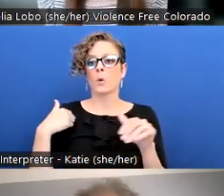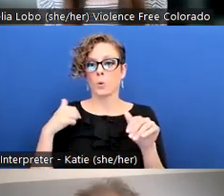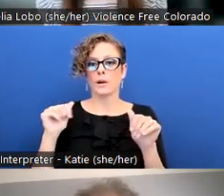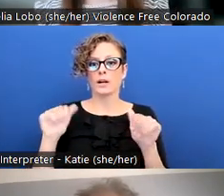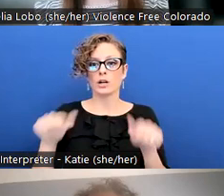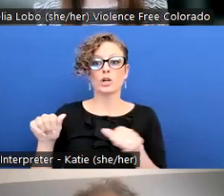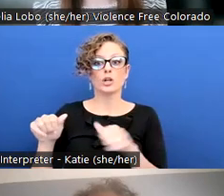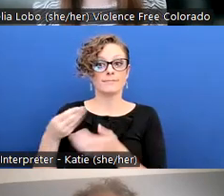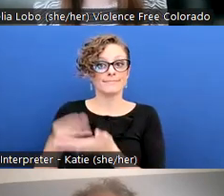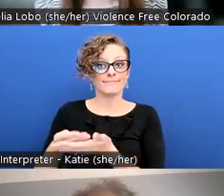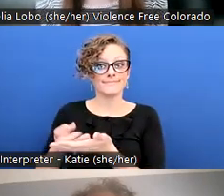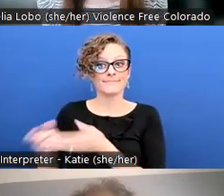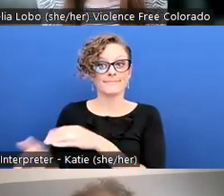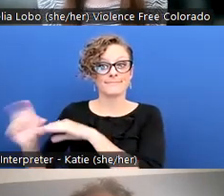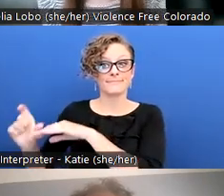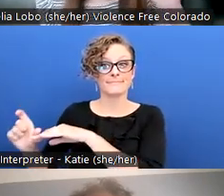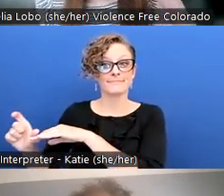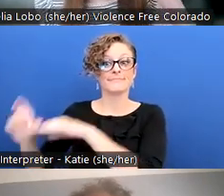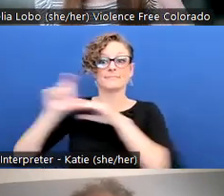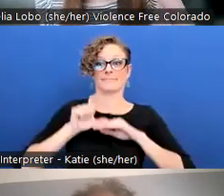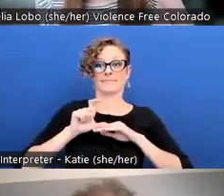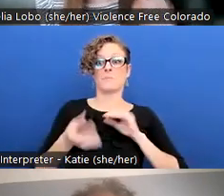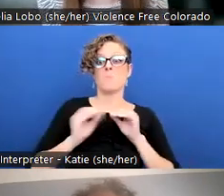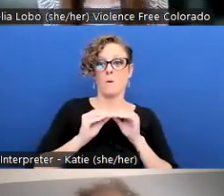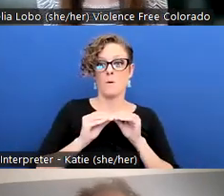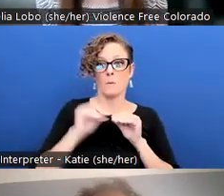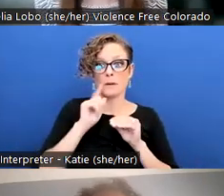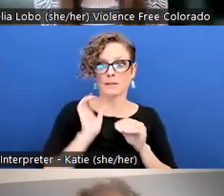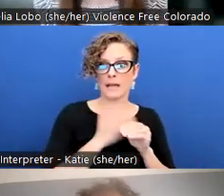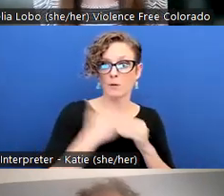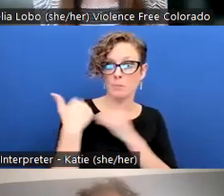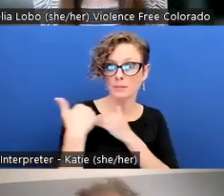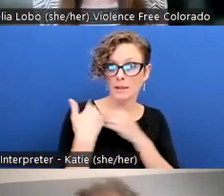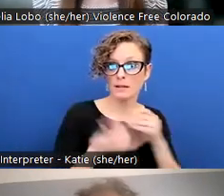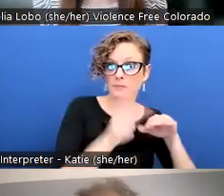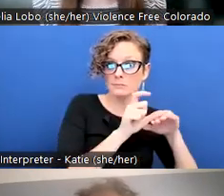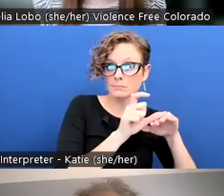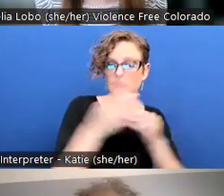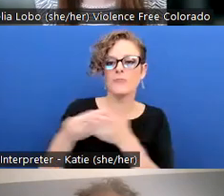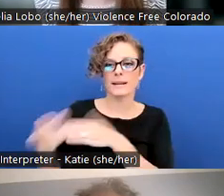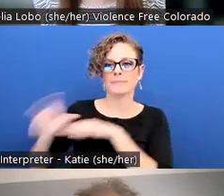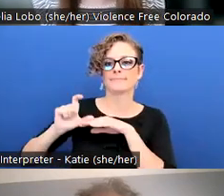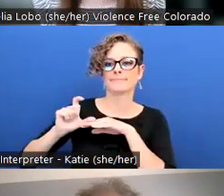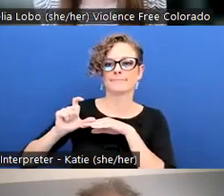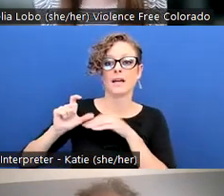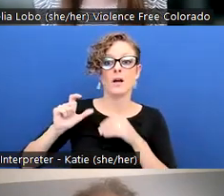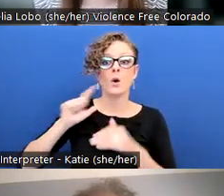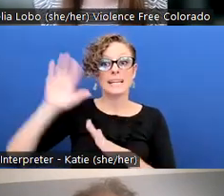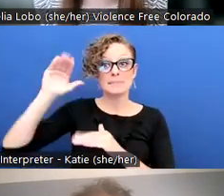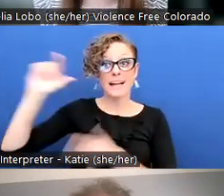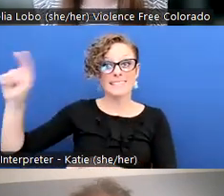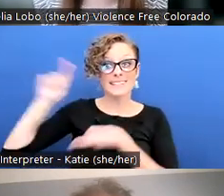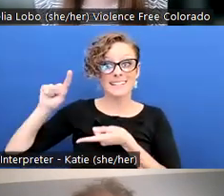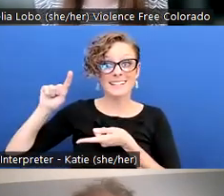También pudimos conseguir más dinero para esta mesa. No